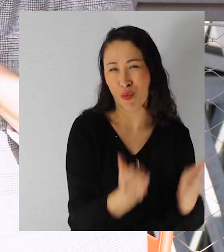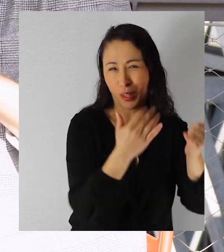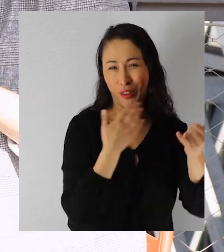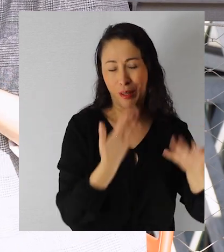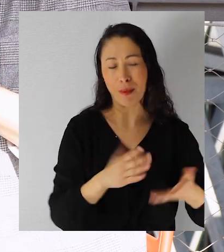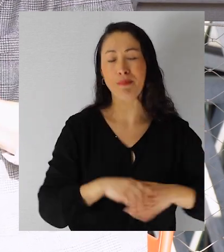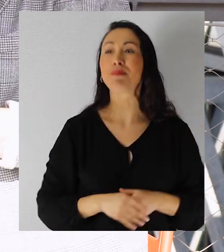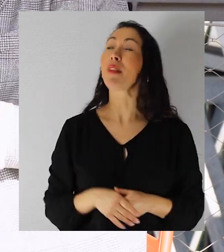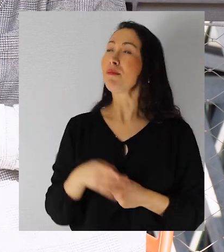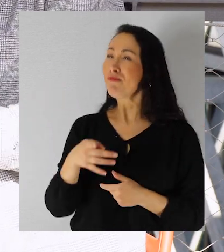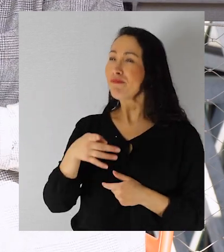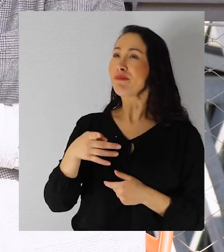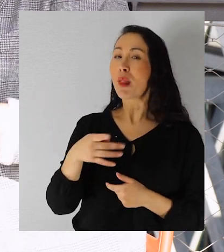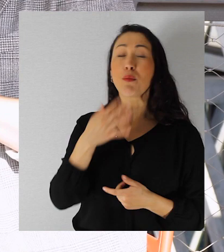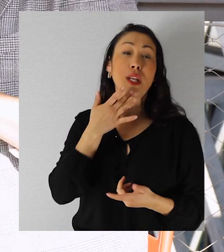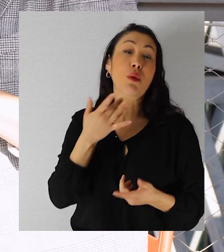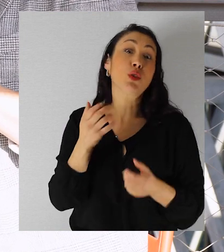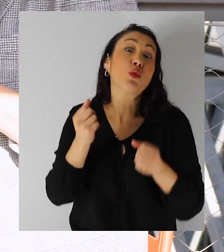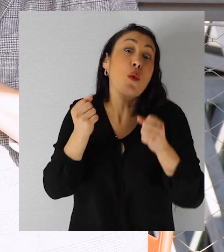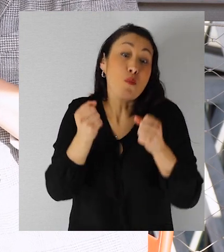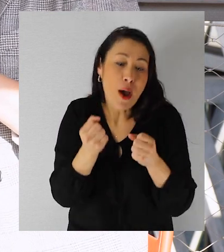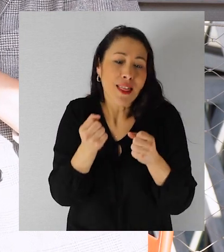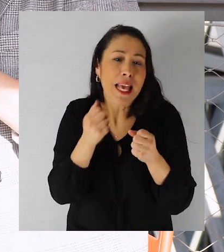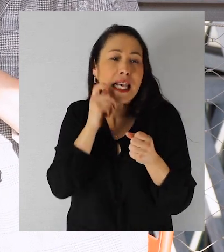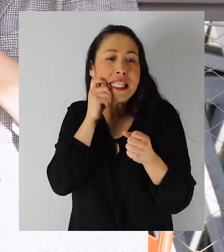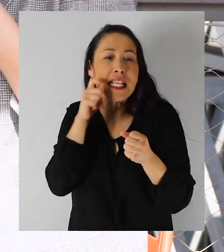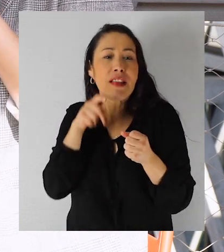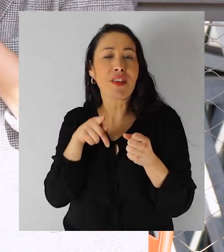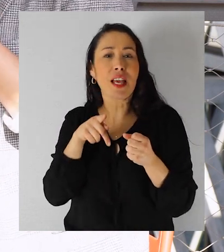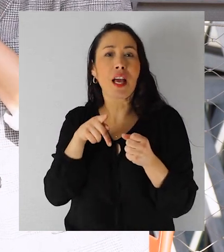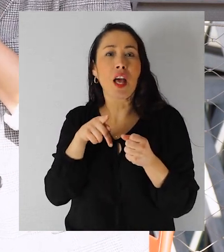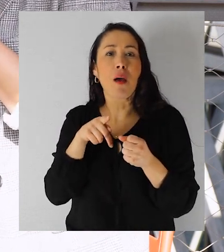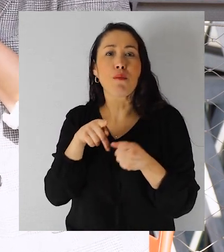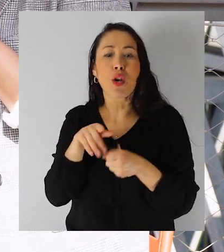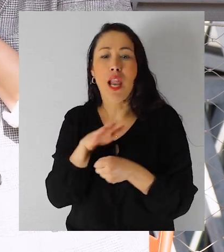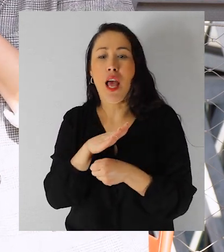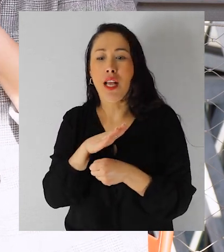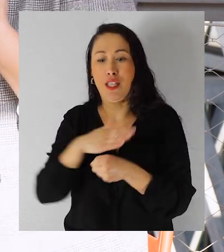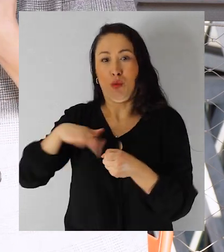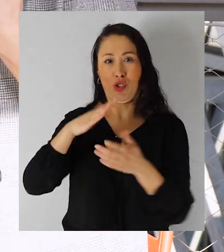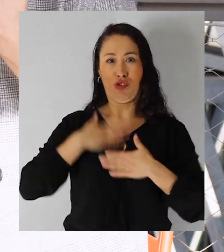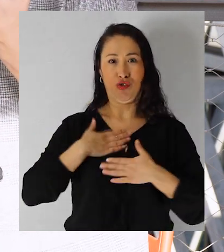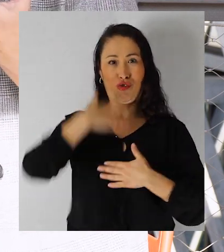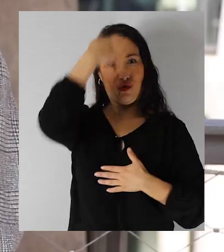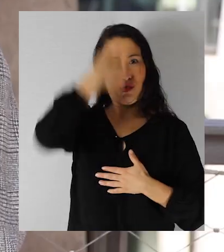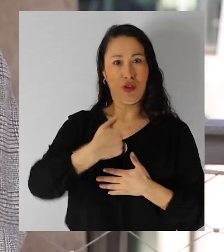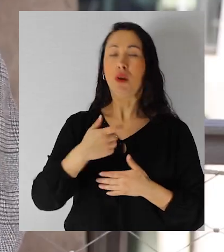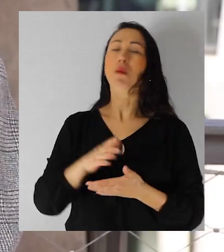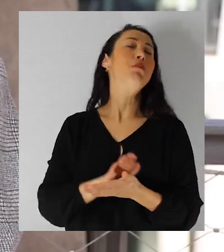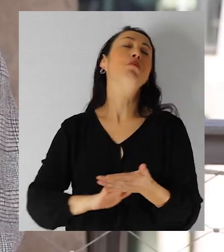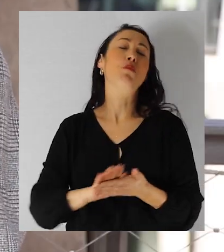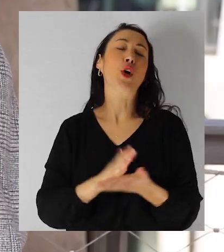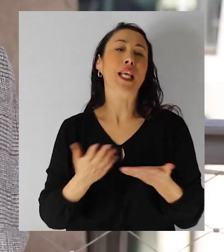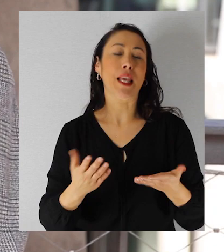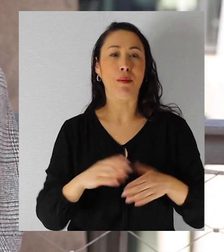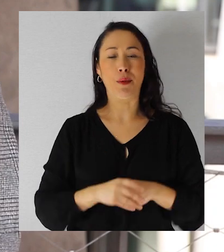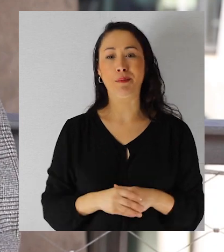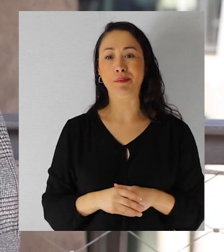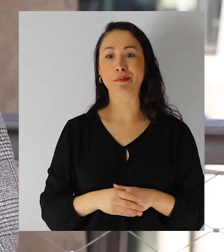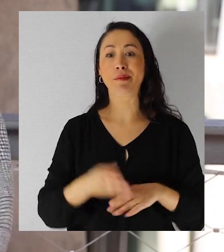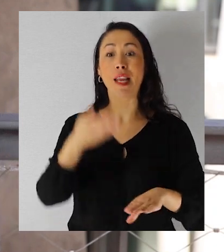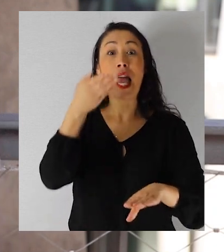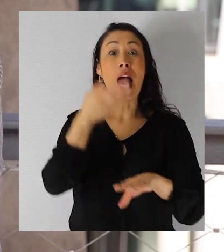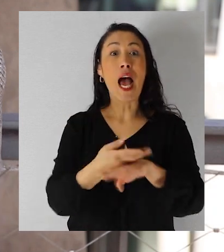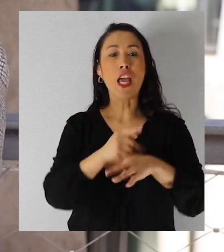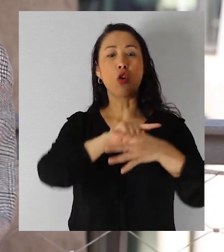en la medida de lo posible, muchas veces también está dado por la condición que uno tiene. Efectivamente. Por ejemplo, existen